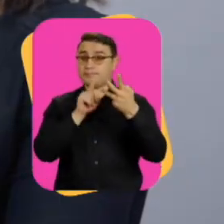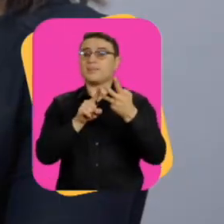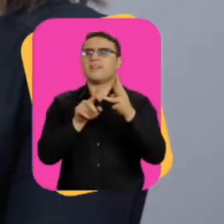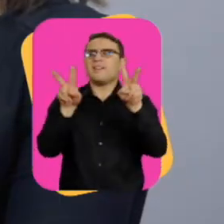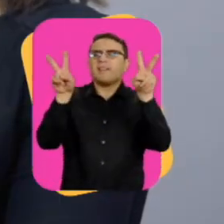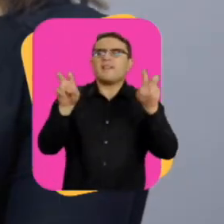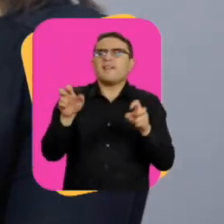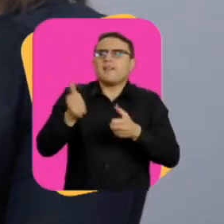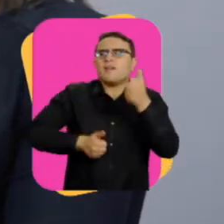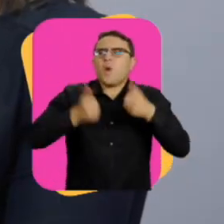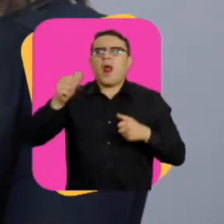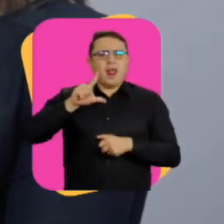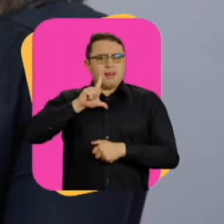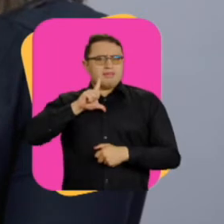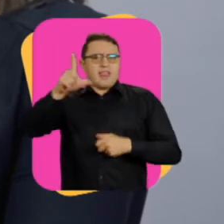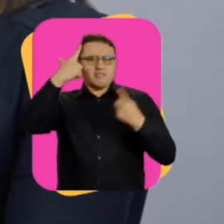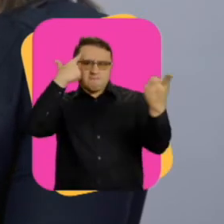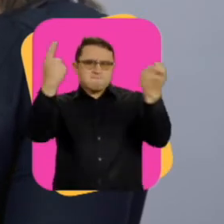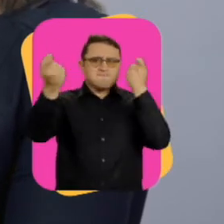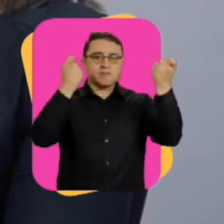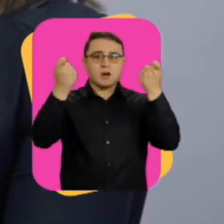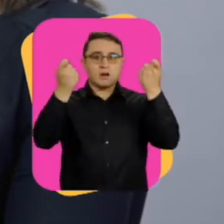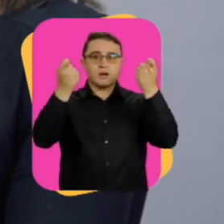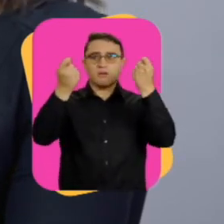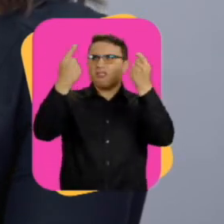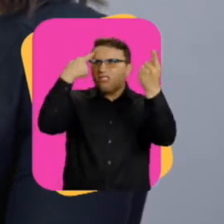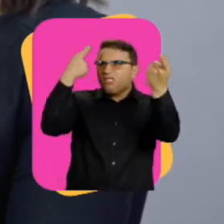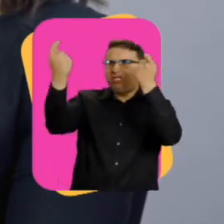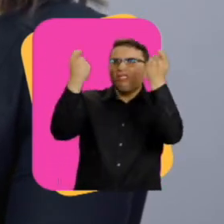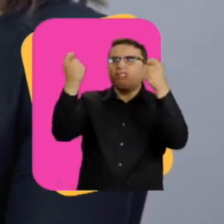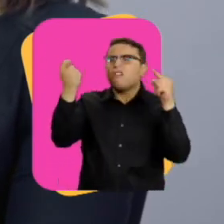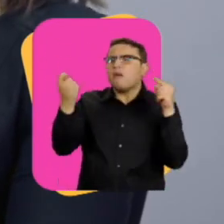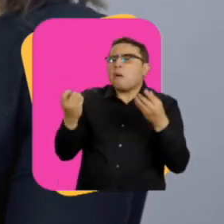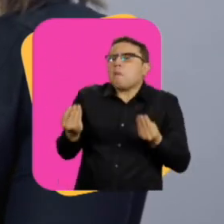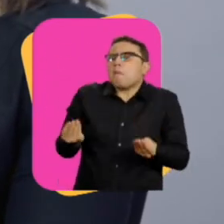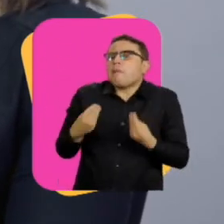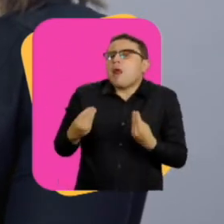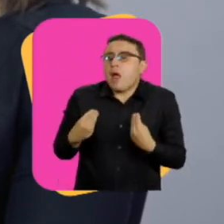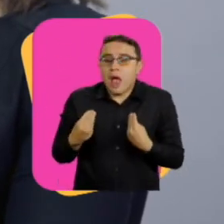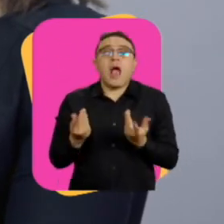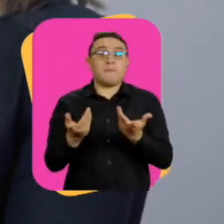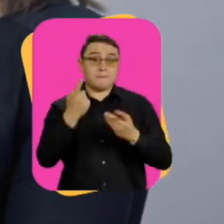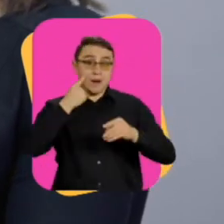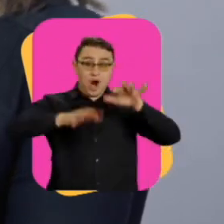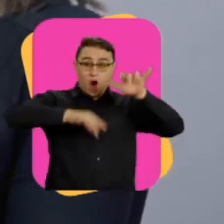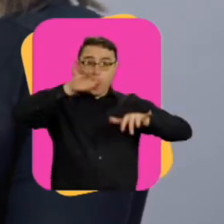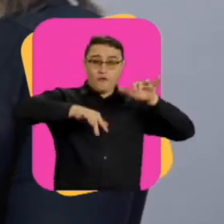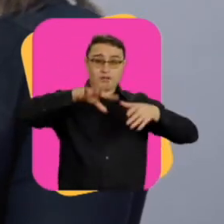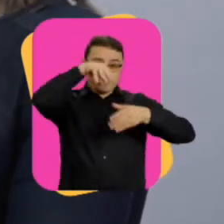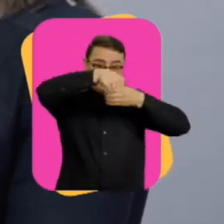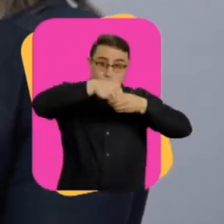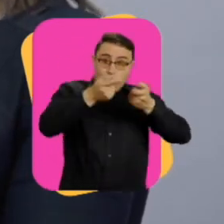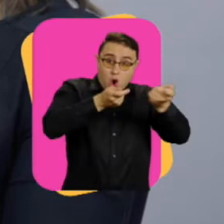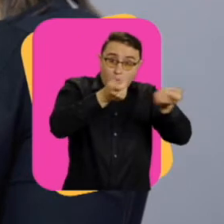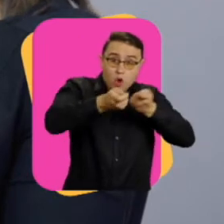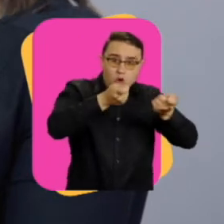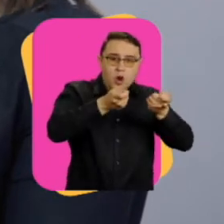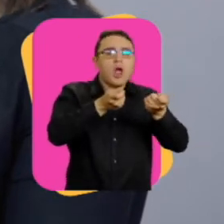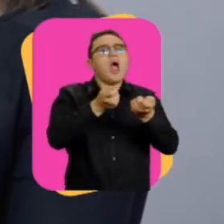del liderazgo estratégico, que es otro rol, que este va enfocado a que las oficinas de control interno coayudemos